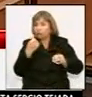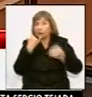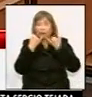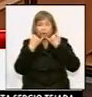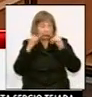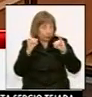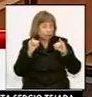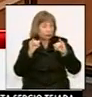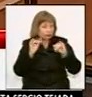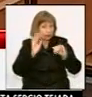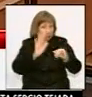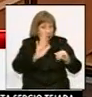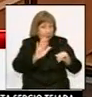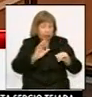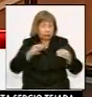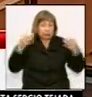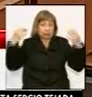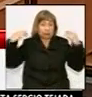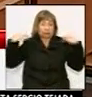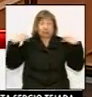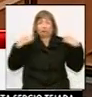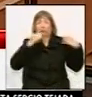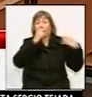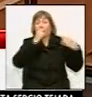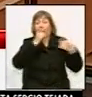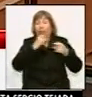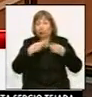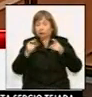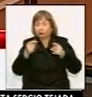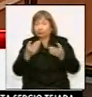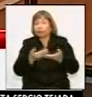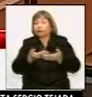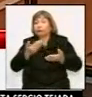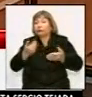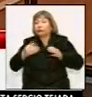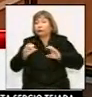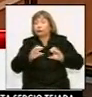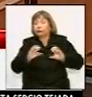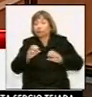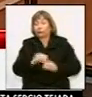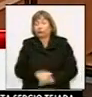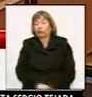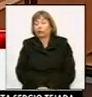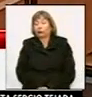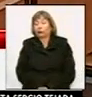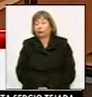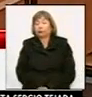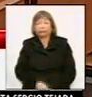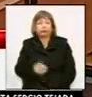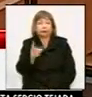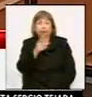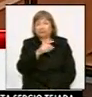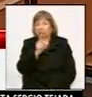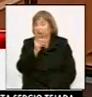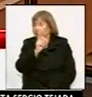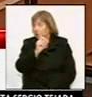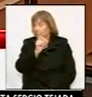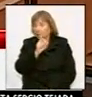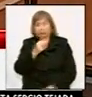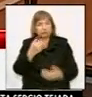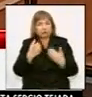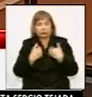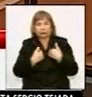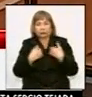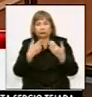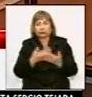a su oficina de prensa antes de la acción, y ella no había tomado